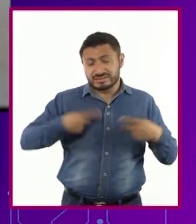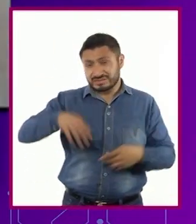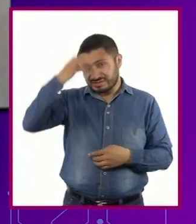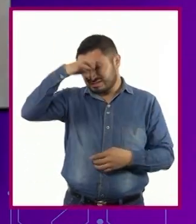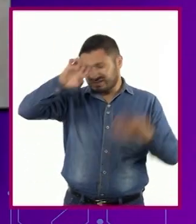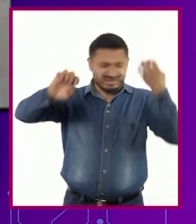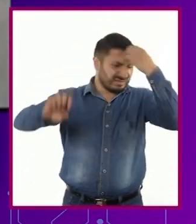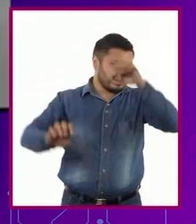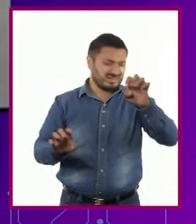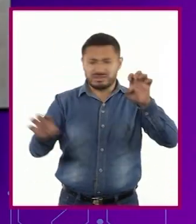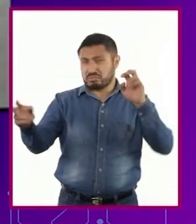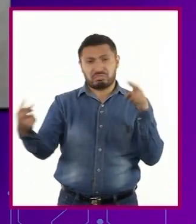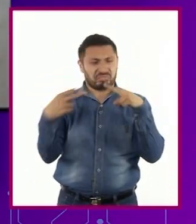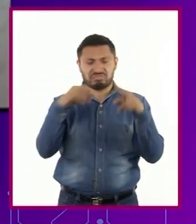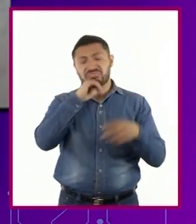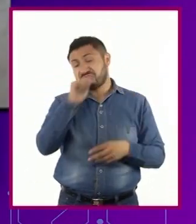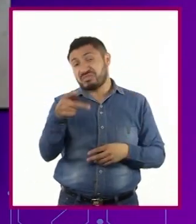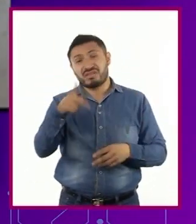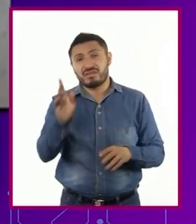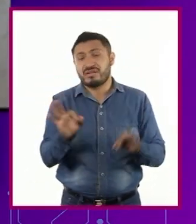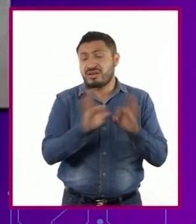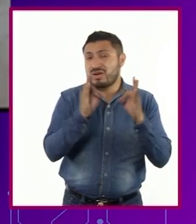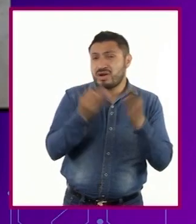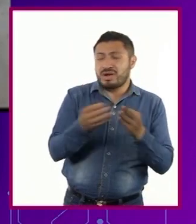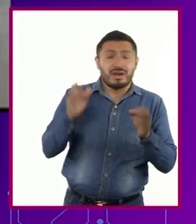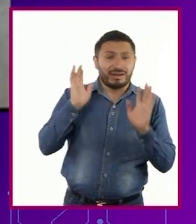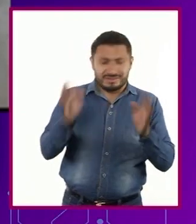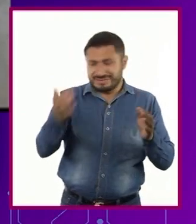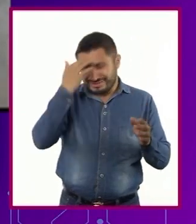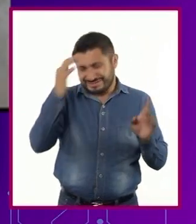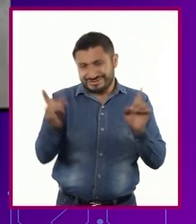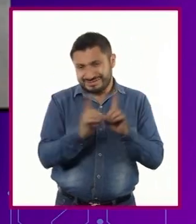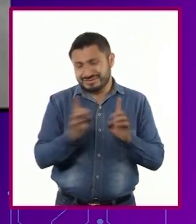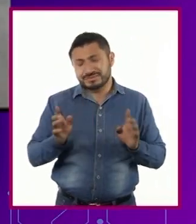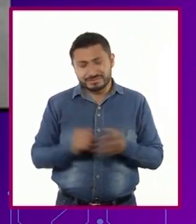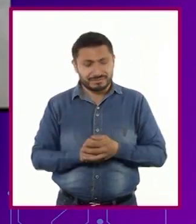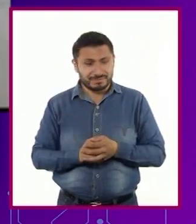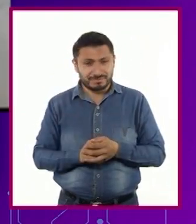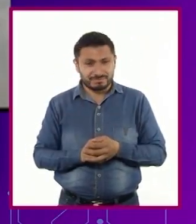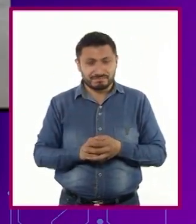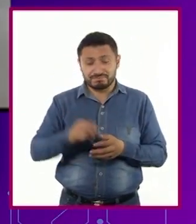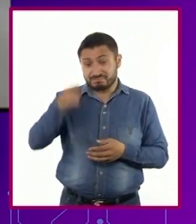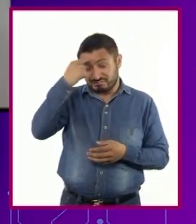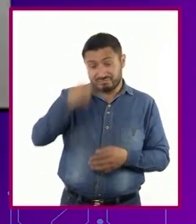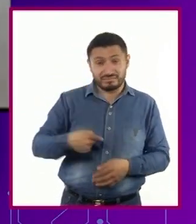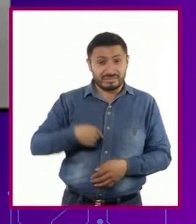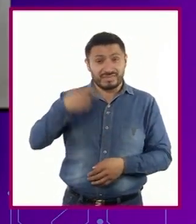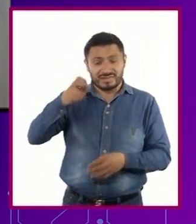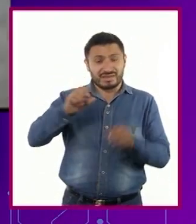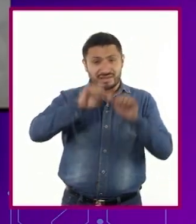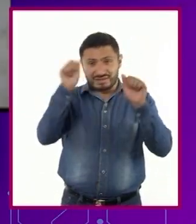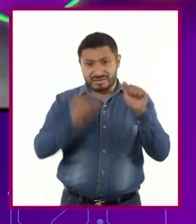no se lleguen siquiera a ver, pero de alguna forma ya lograron conocerse. Para mí, eso es el arte.